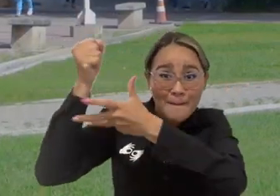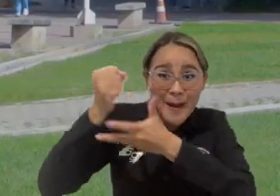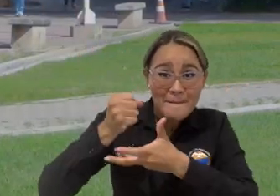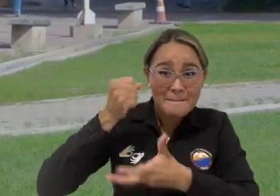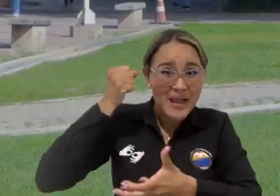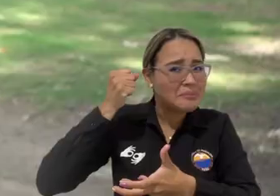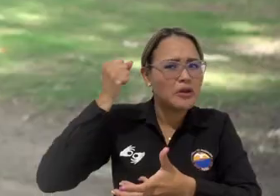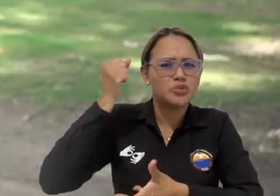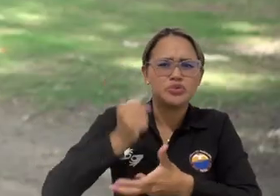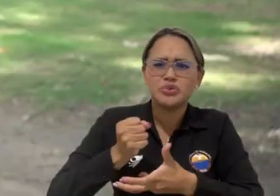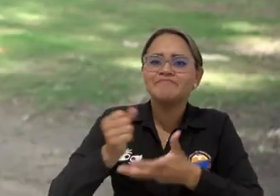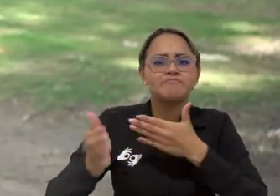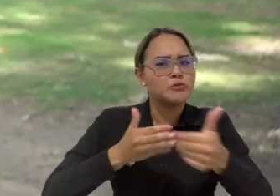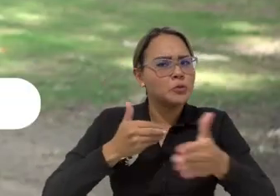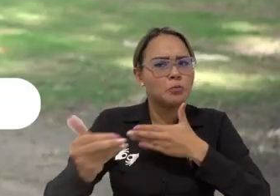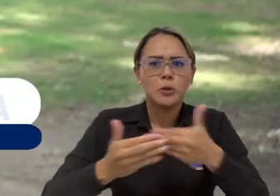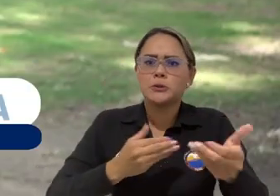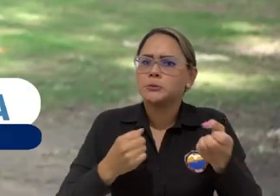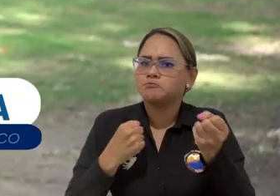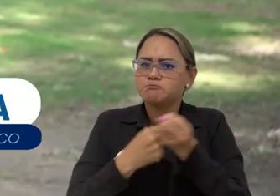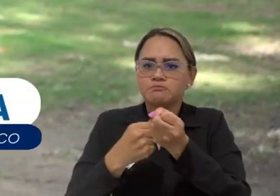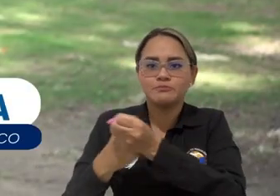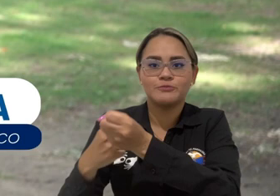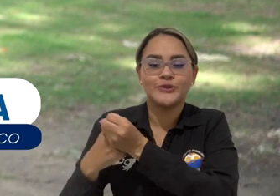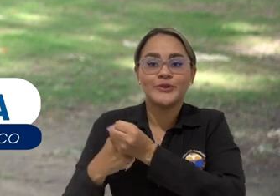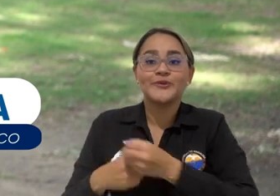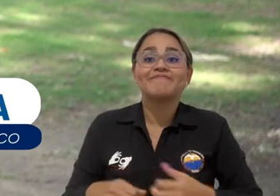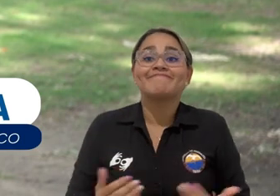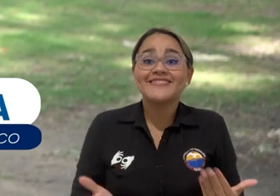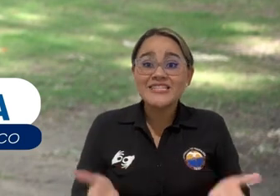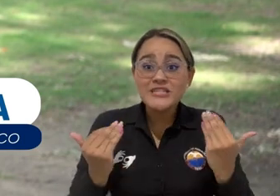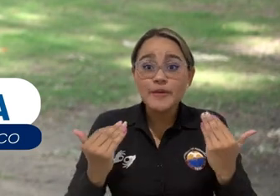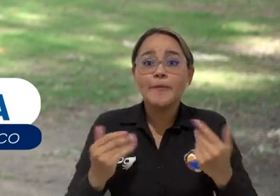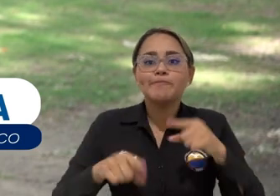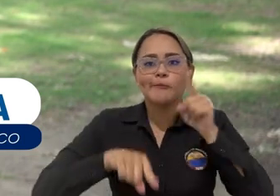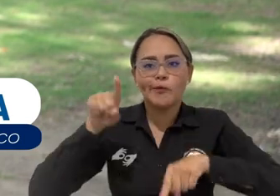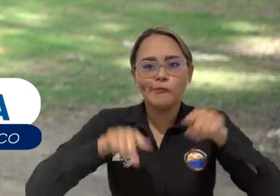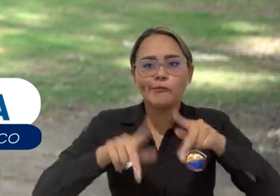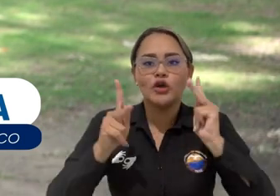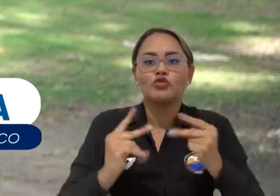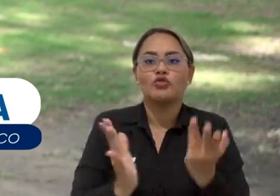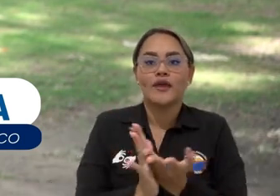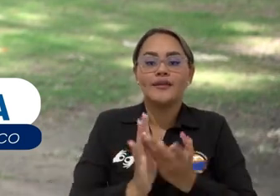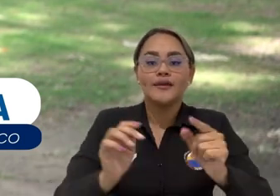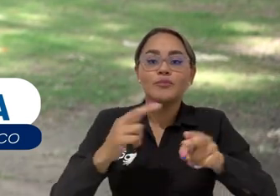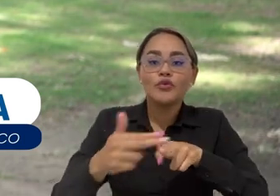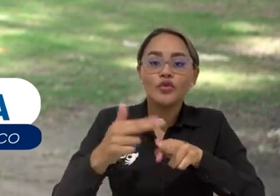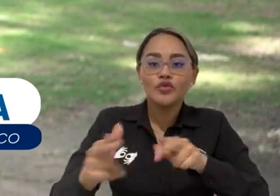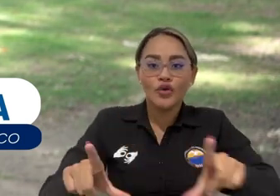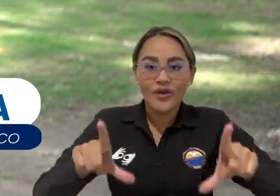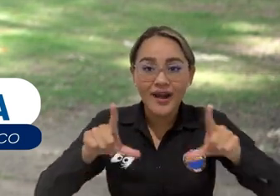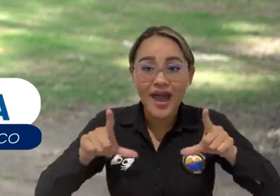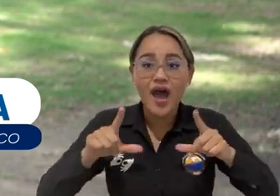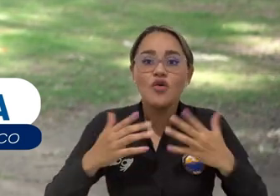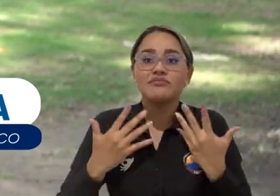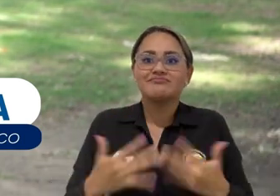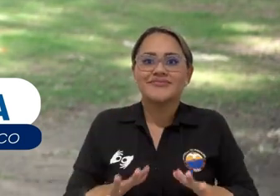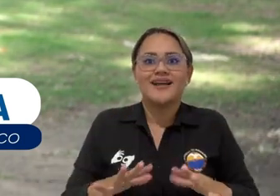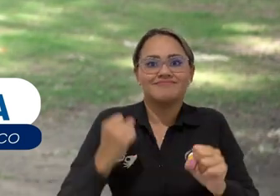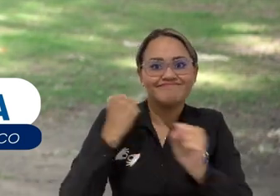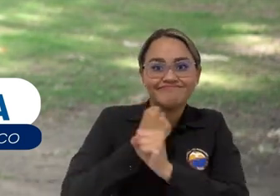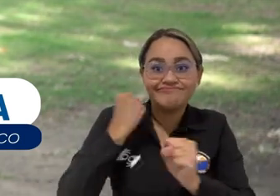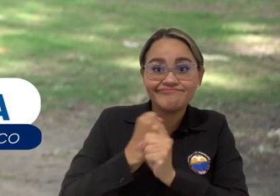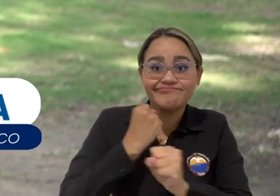pocos recursos. Creo que esta medida es muy oportuna para aquellos estudiantes de grado que estamos saliendo prácticamente a nuestra vida